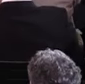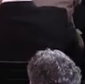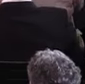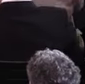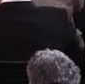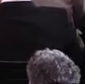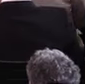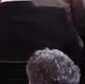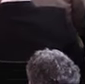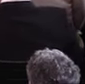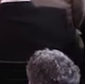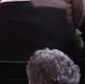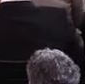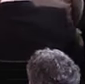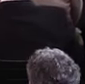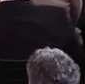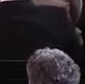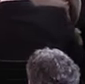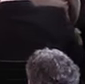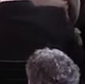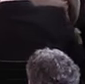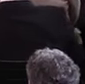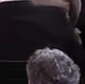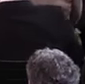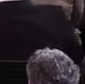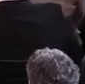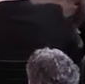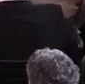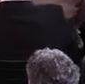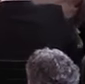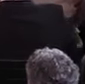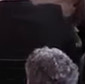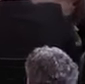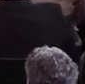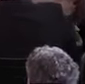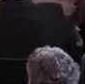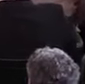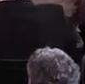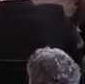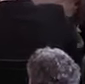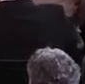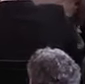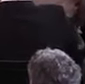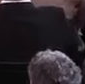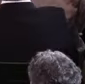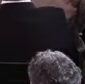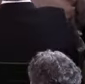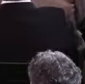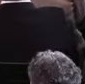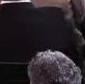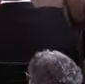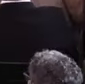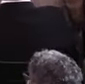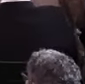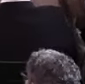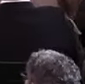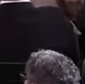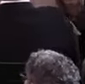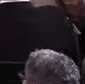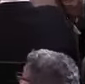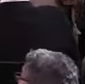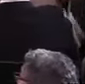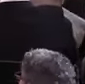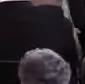a las y los representantes de la Cruz Roja, de la Tercera Compañía de Bomberos, de la Cámara de Comercio, del Rotary